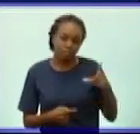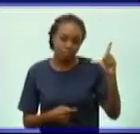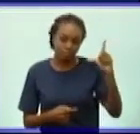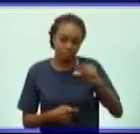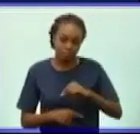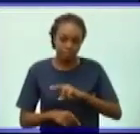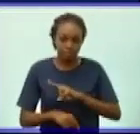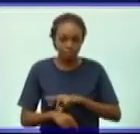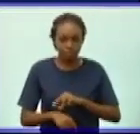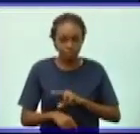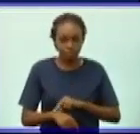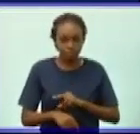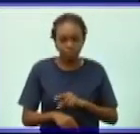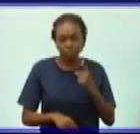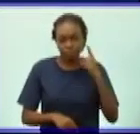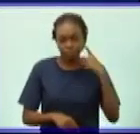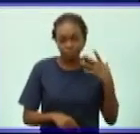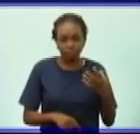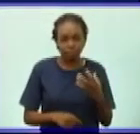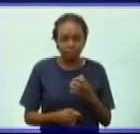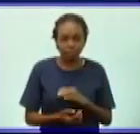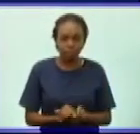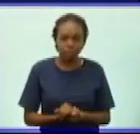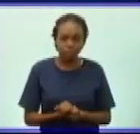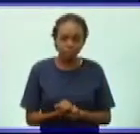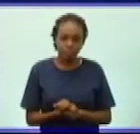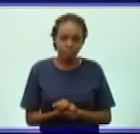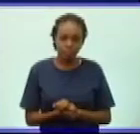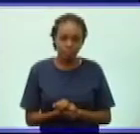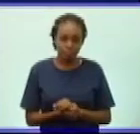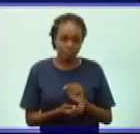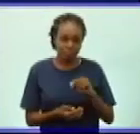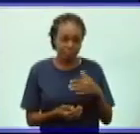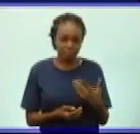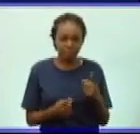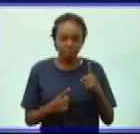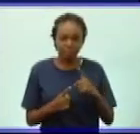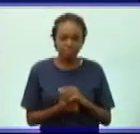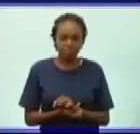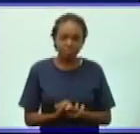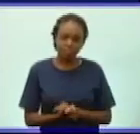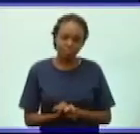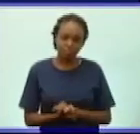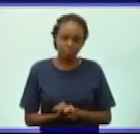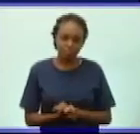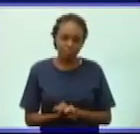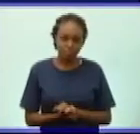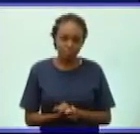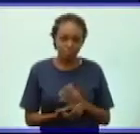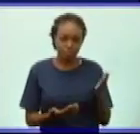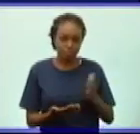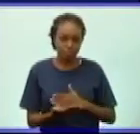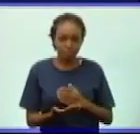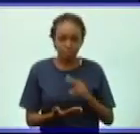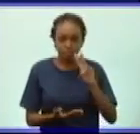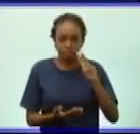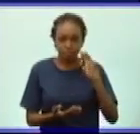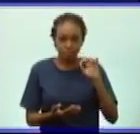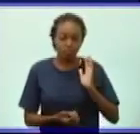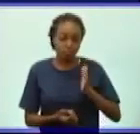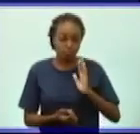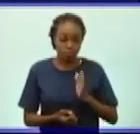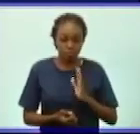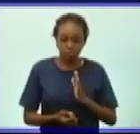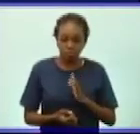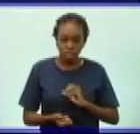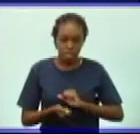el análisis de esta gráfica. Ahora bien, las tablas se observa en la página 26 de su libro de texto,